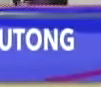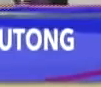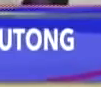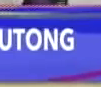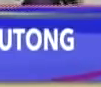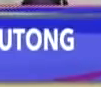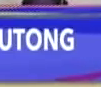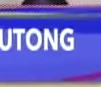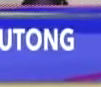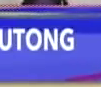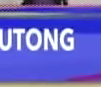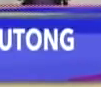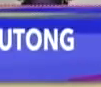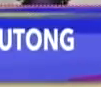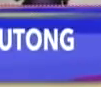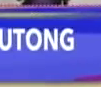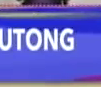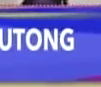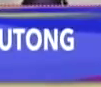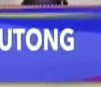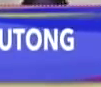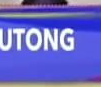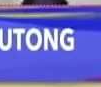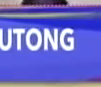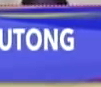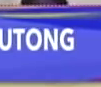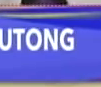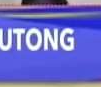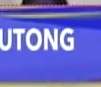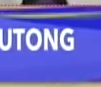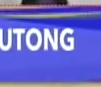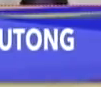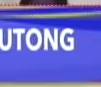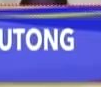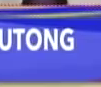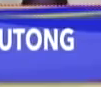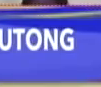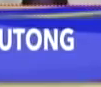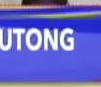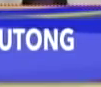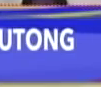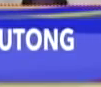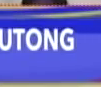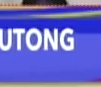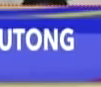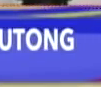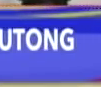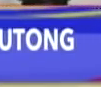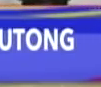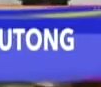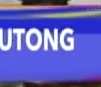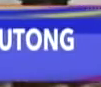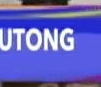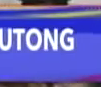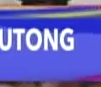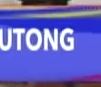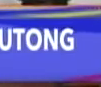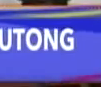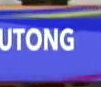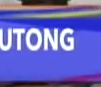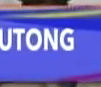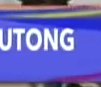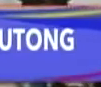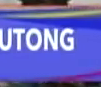eficientes para continuar nosotros aumentando nuestra capacidad operativa. Hoy contamos en nuestra querida República